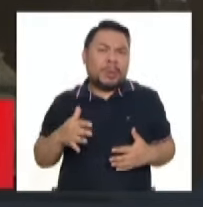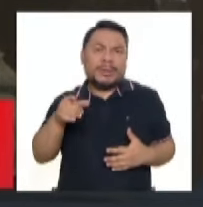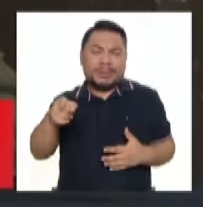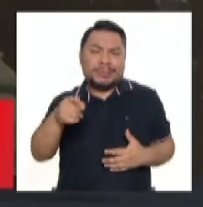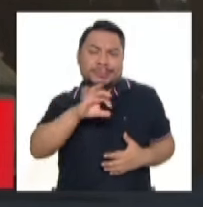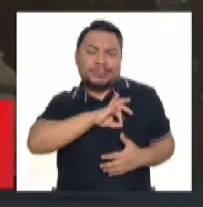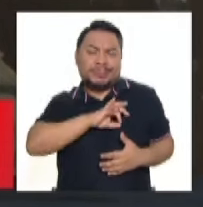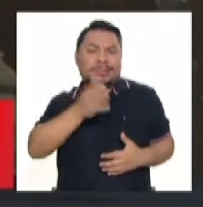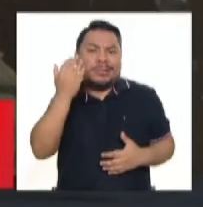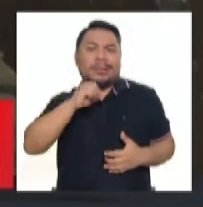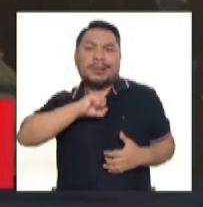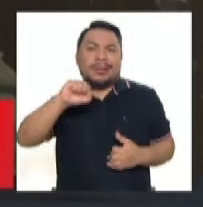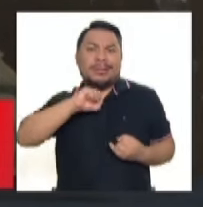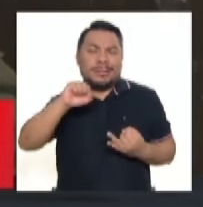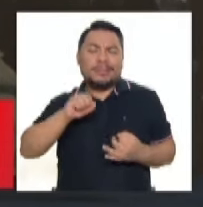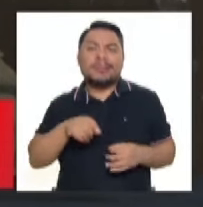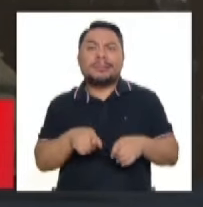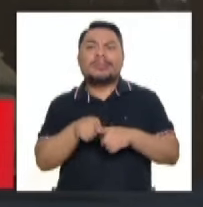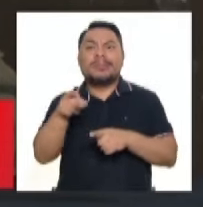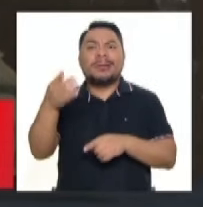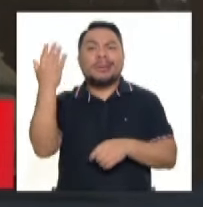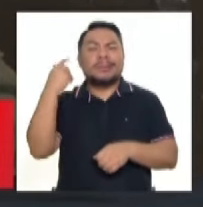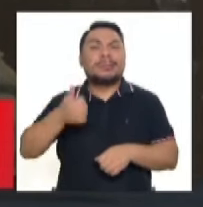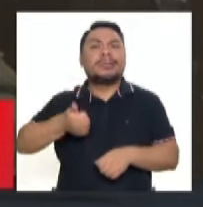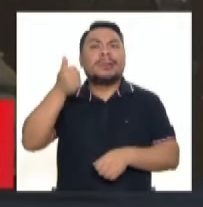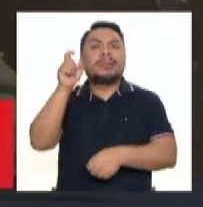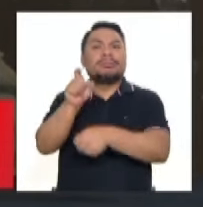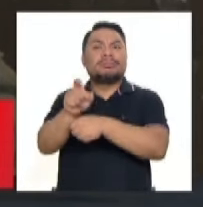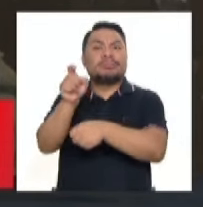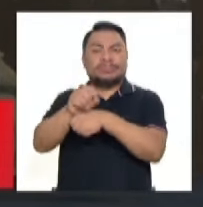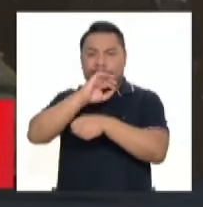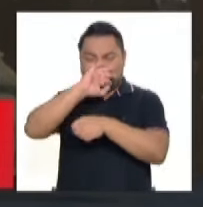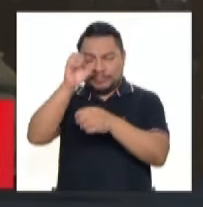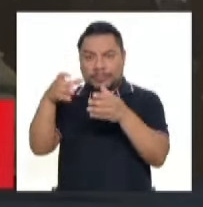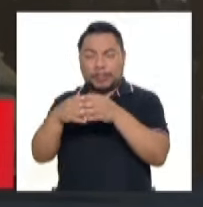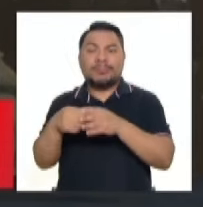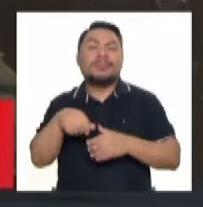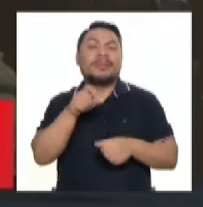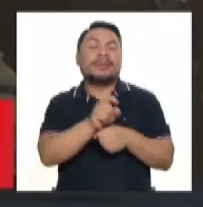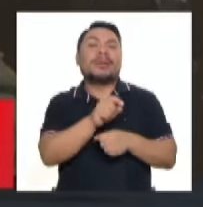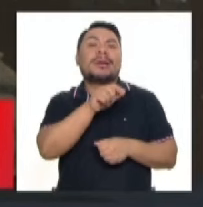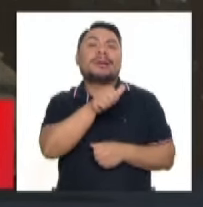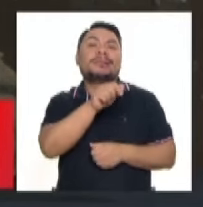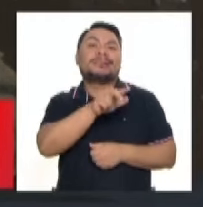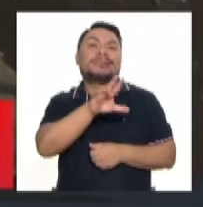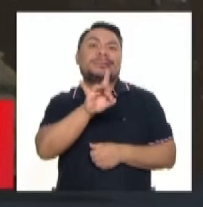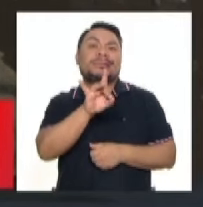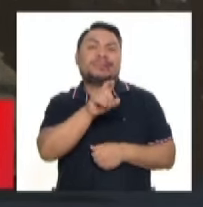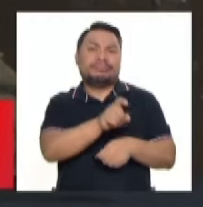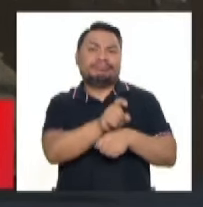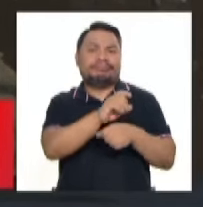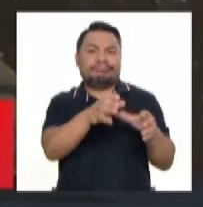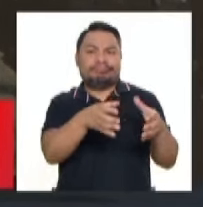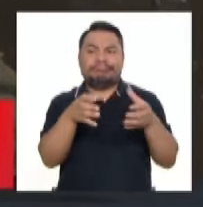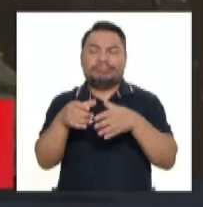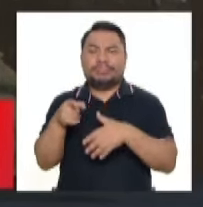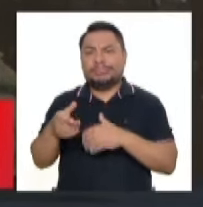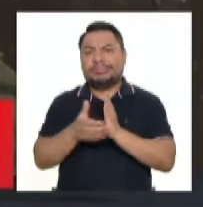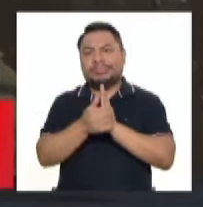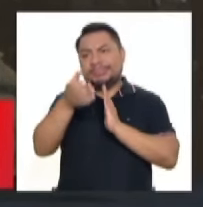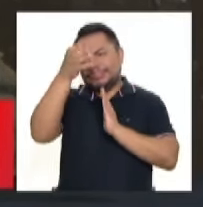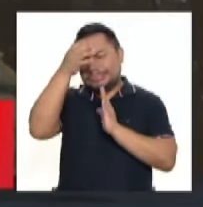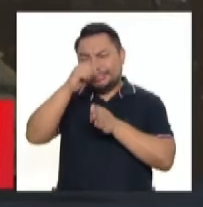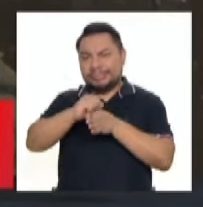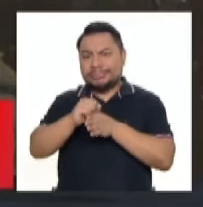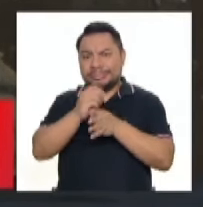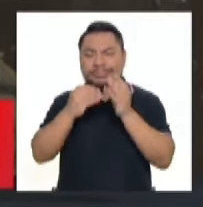sido instructor en el sistema KT-1P y en el sistema A-37. Así, es un piloto que ha sido